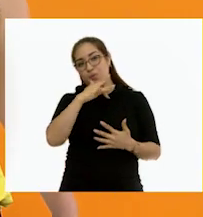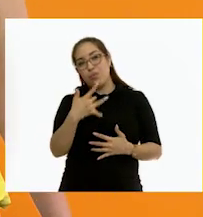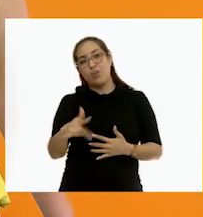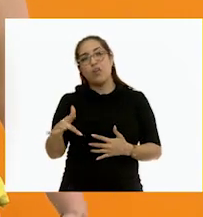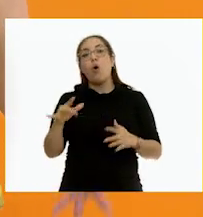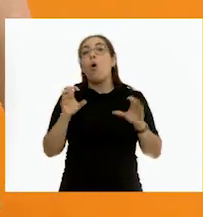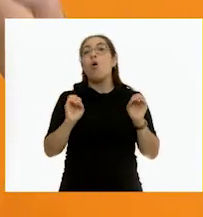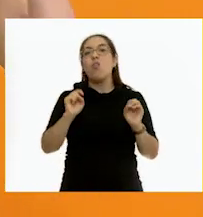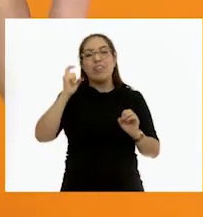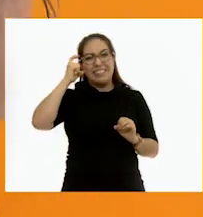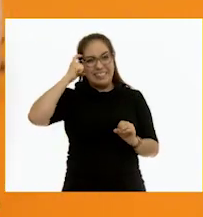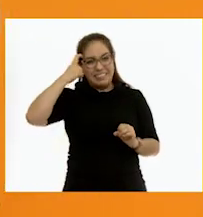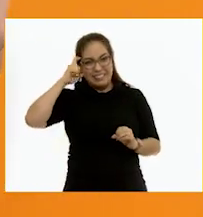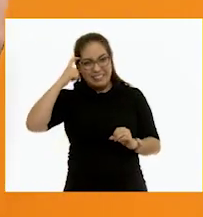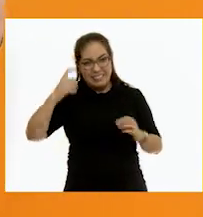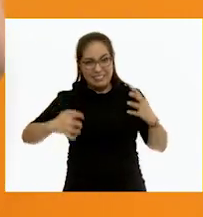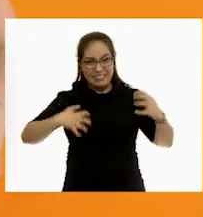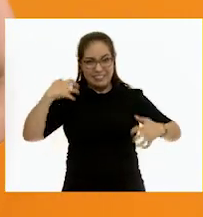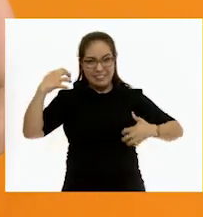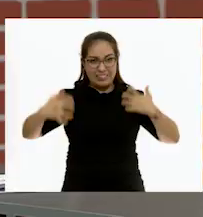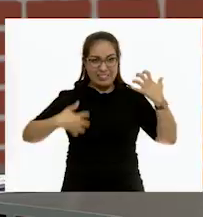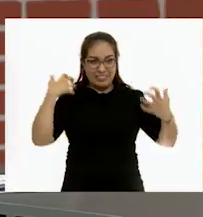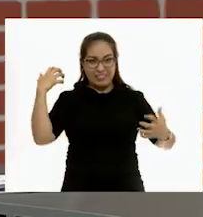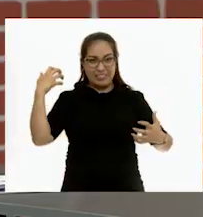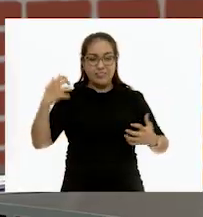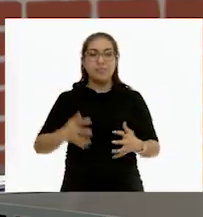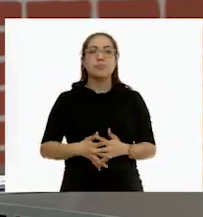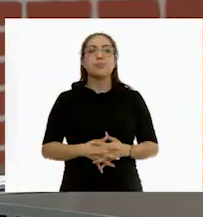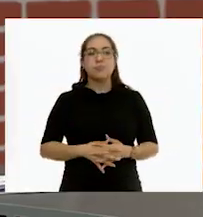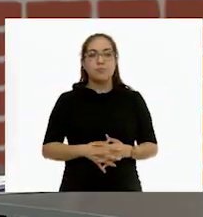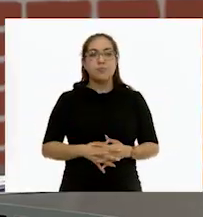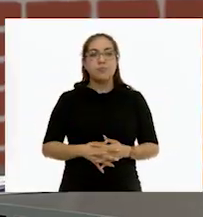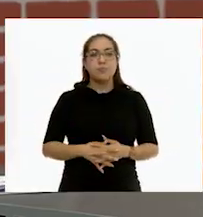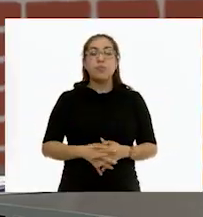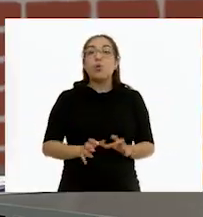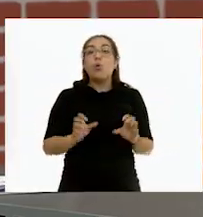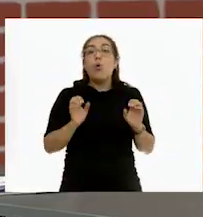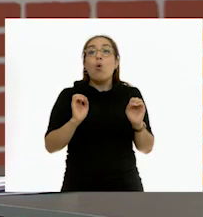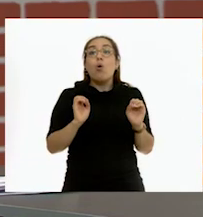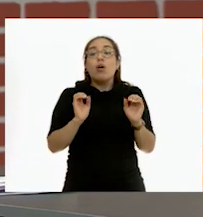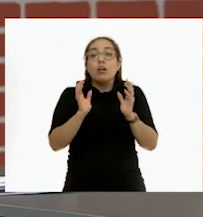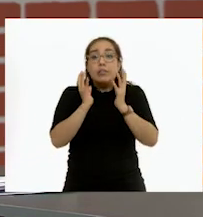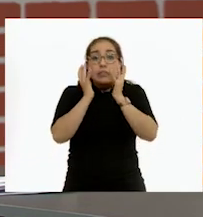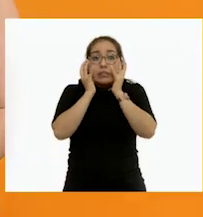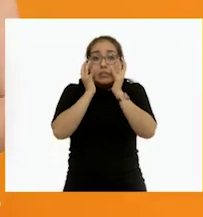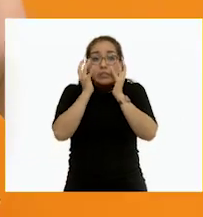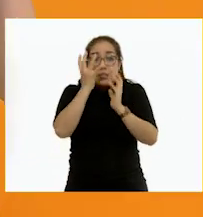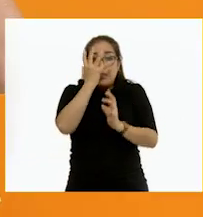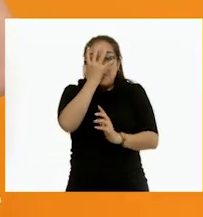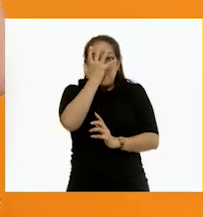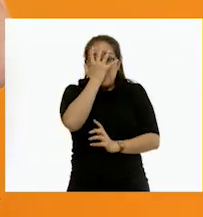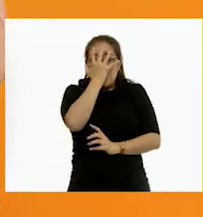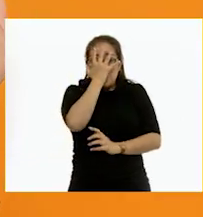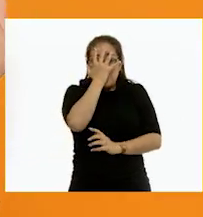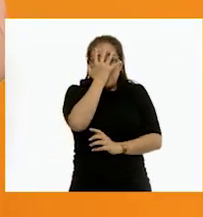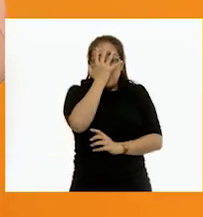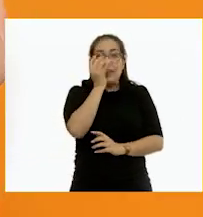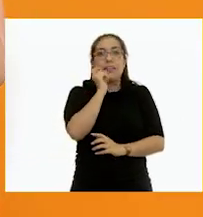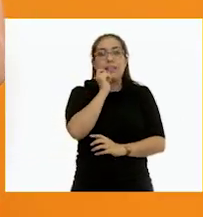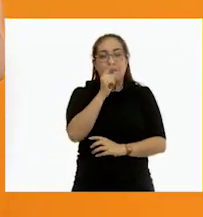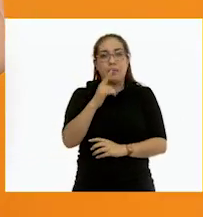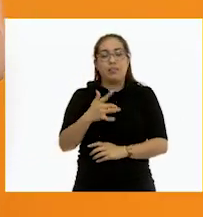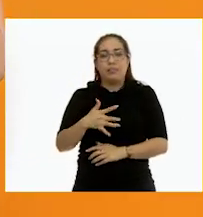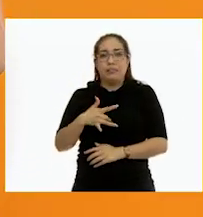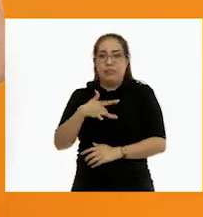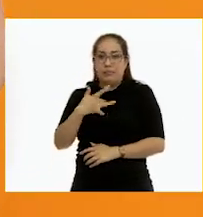enojo. El enojo también tiene mucha pasión. Pasión, exactamente. O también cuando te apenas. ¿A poco no? Te digo, sonrojas.